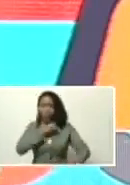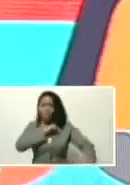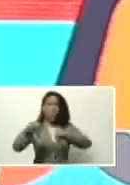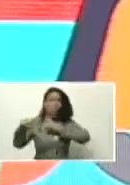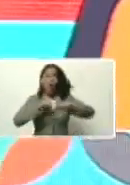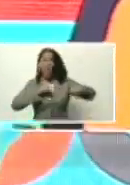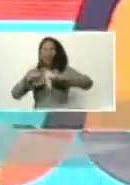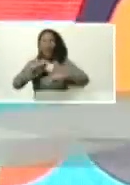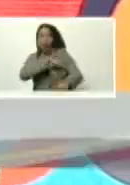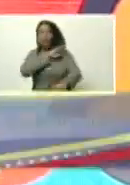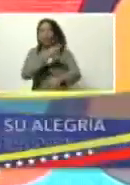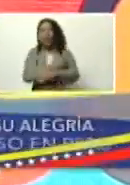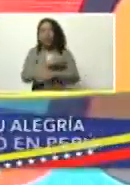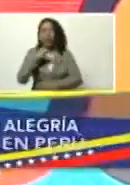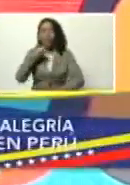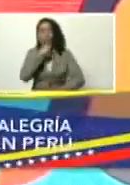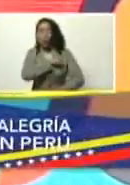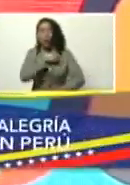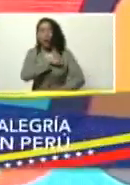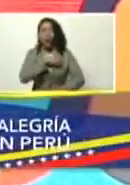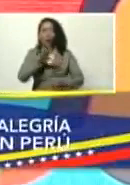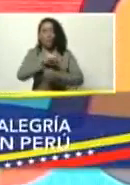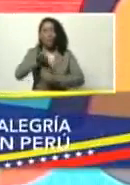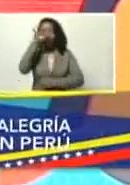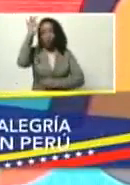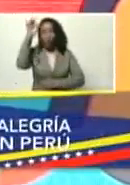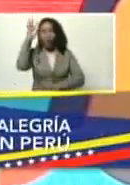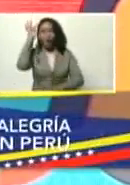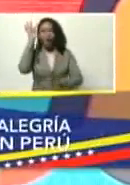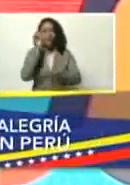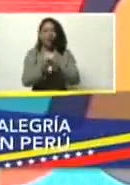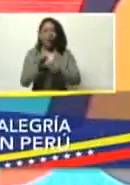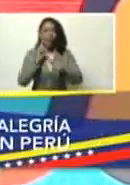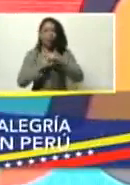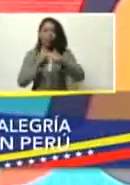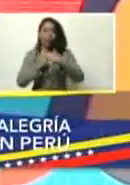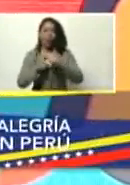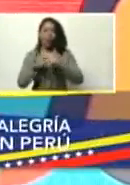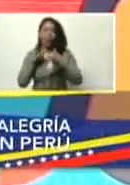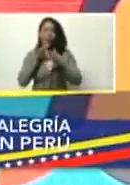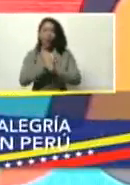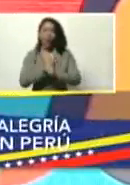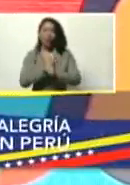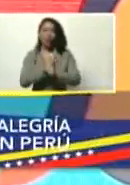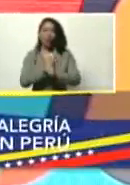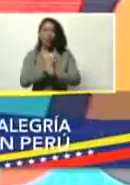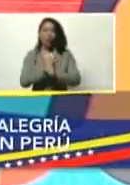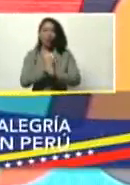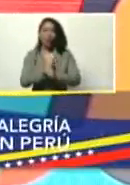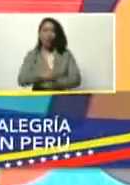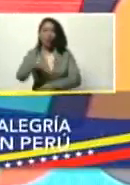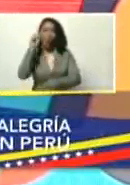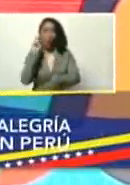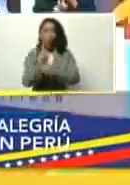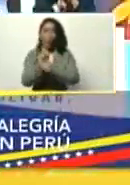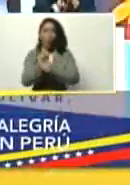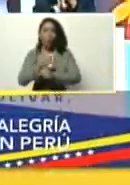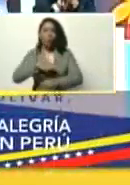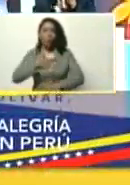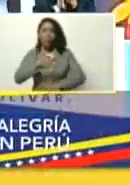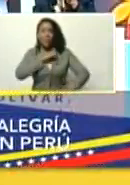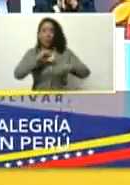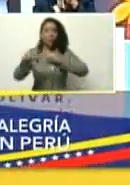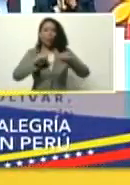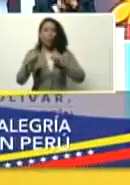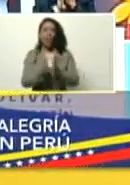la fuerza moral, la fuerza espiritual, la fe y el optimismo y la confianza en el futuro. Es lo único que nos puede mover